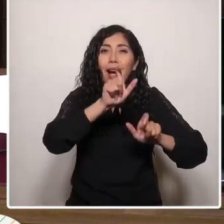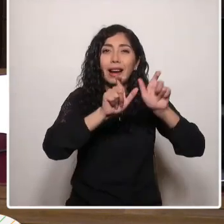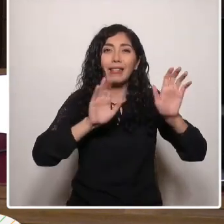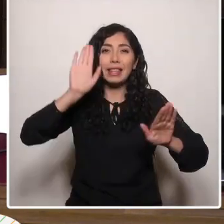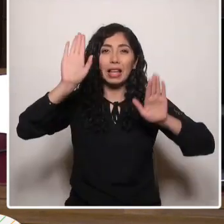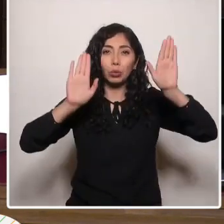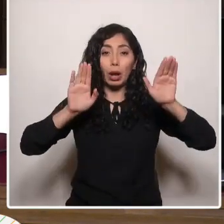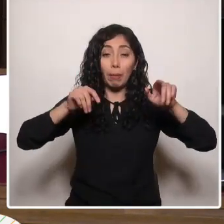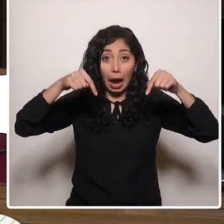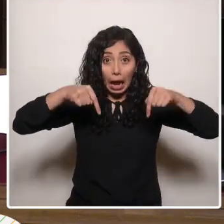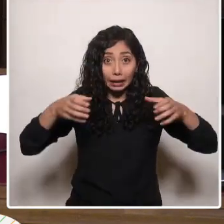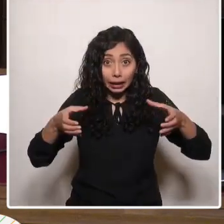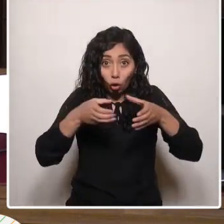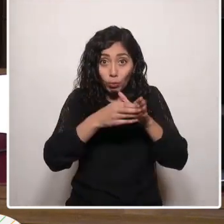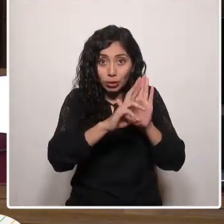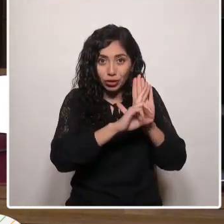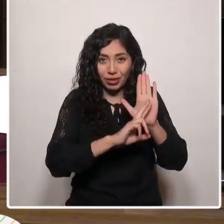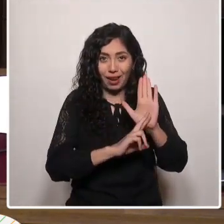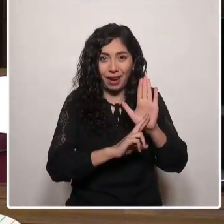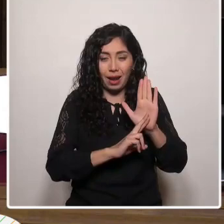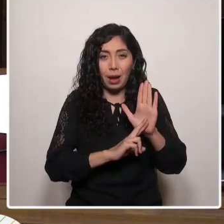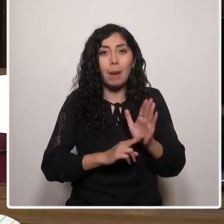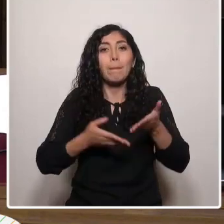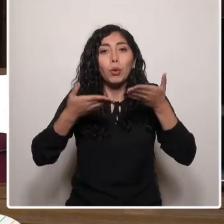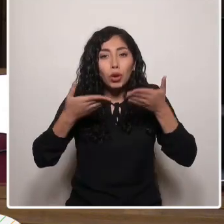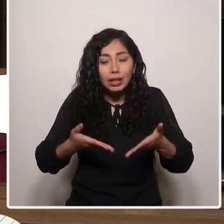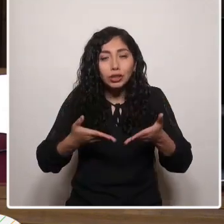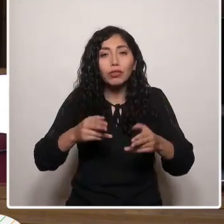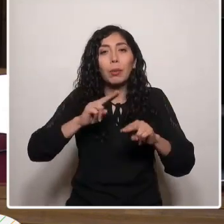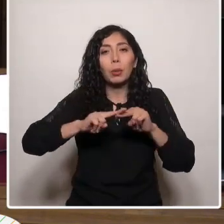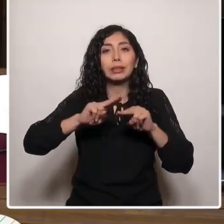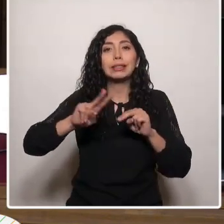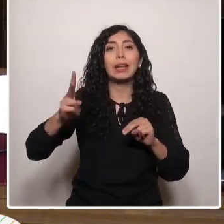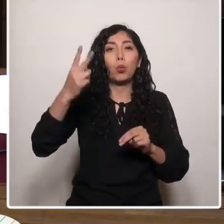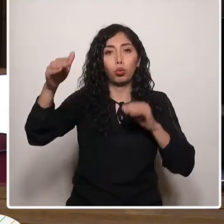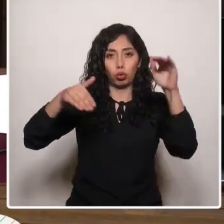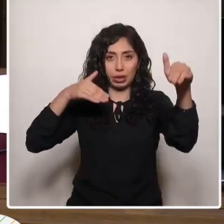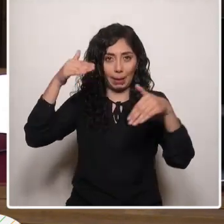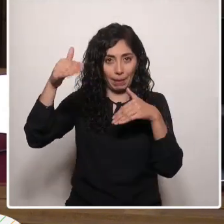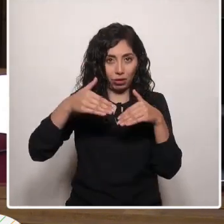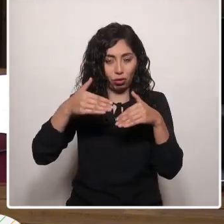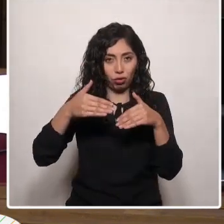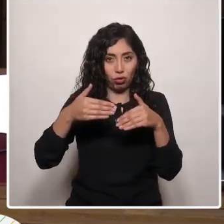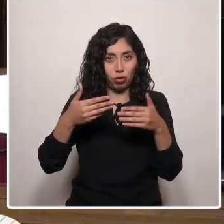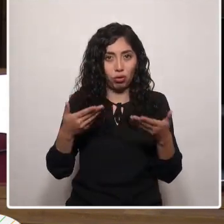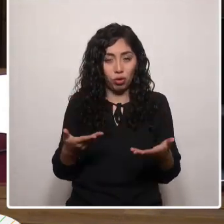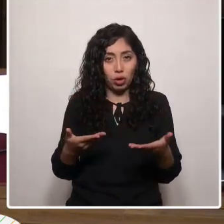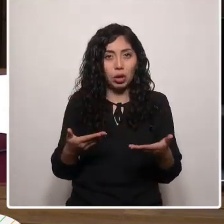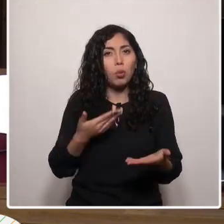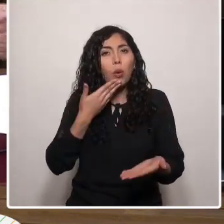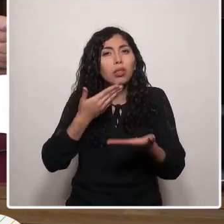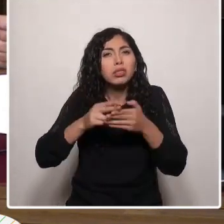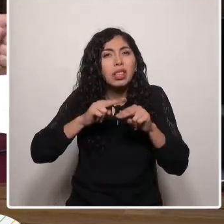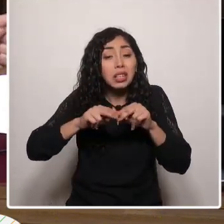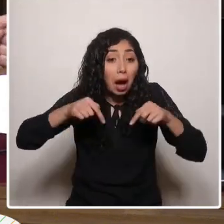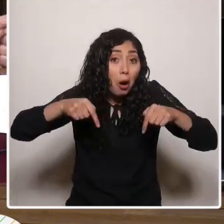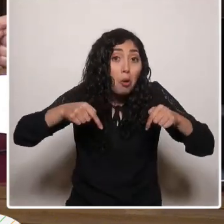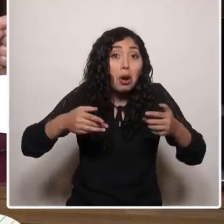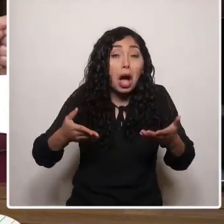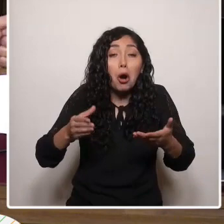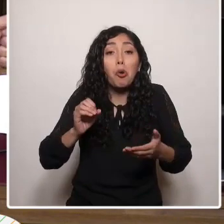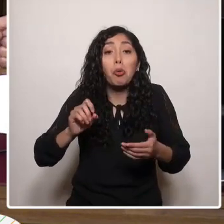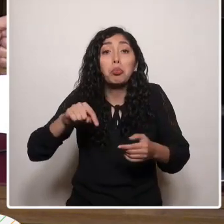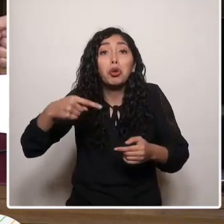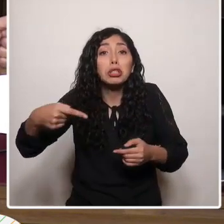tanto procede el segundo llamado, que se está haciendo en este momento o en los